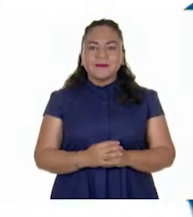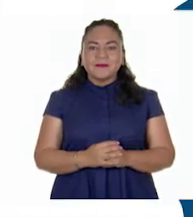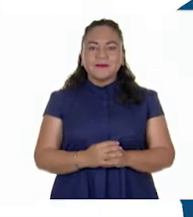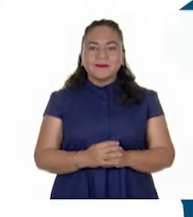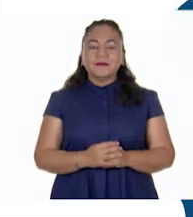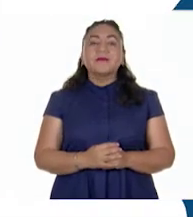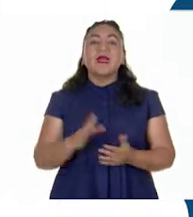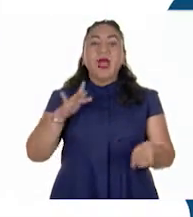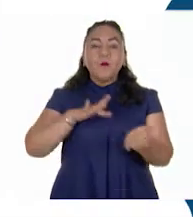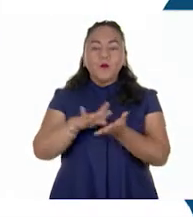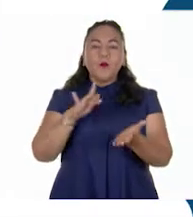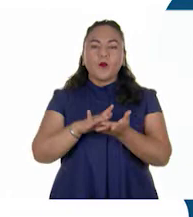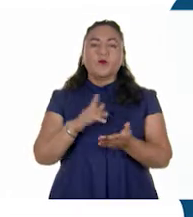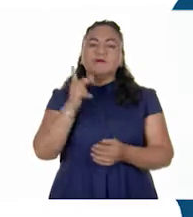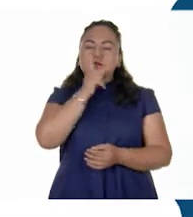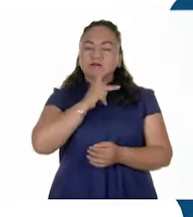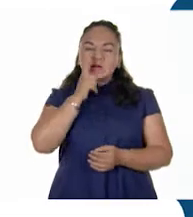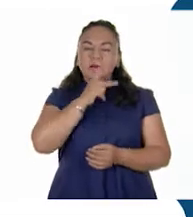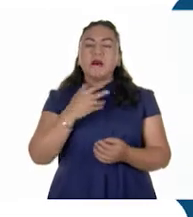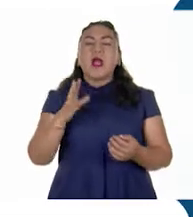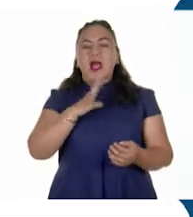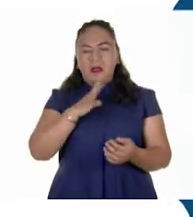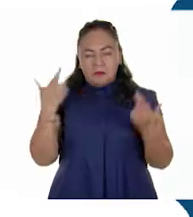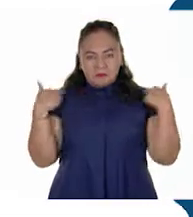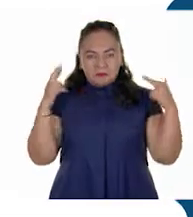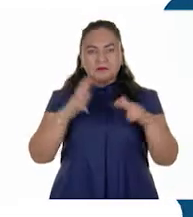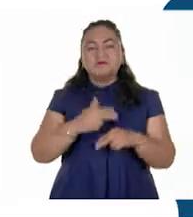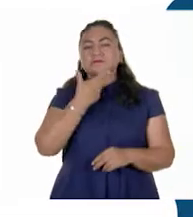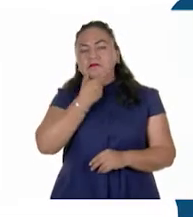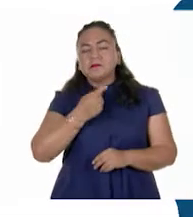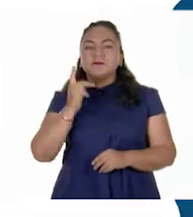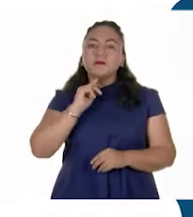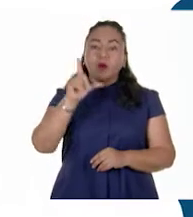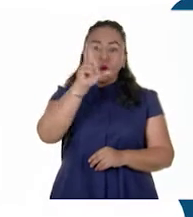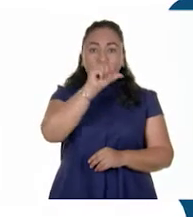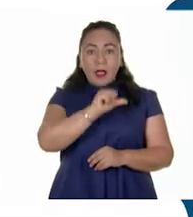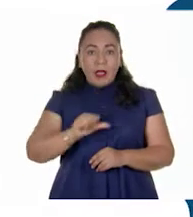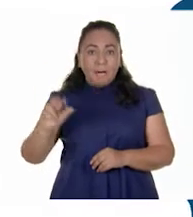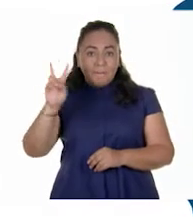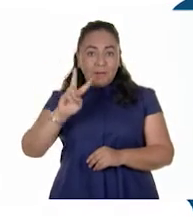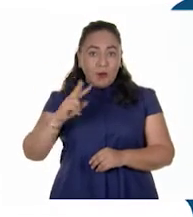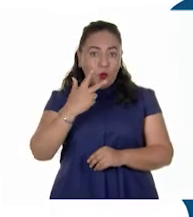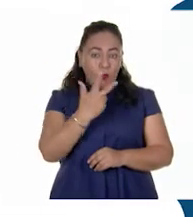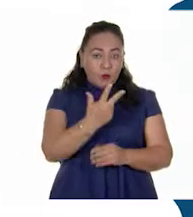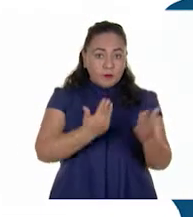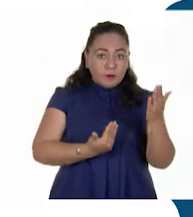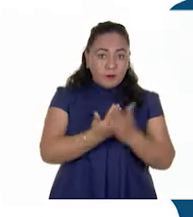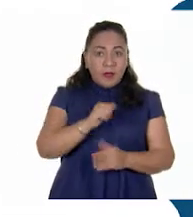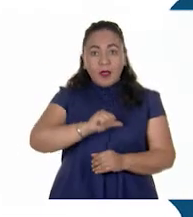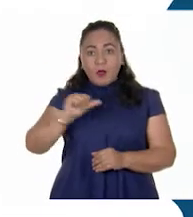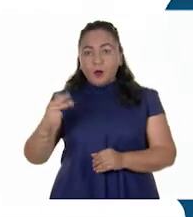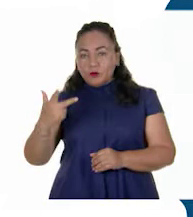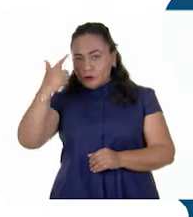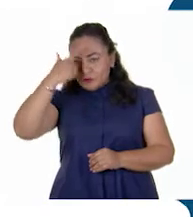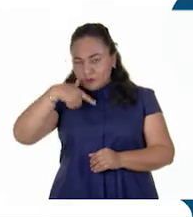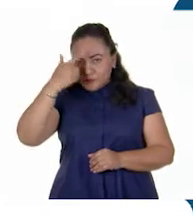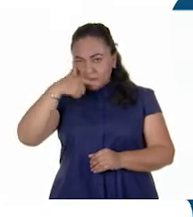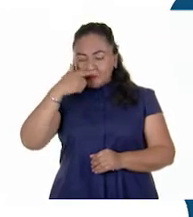Para apoyo pedagógico, hay maestras y maestros de lunes a viernes de 8 a 20 horas en el teléfono